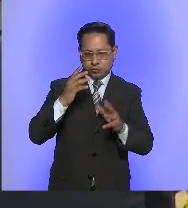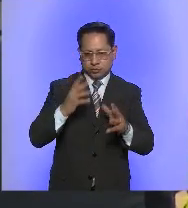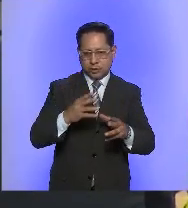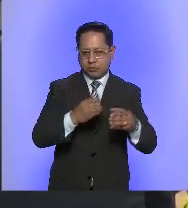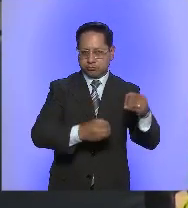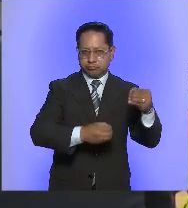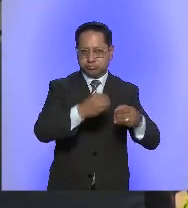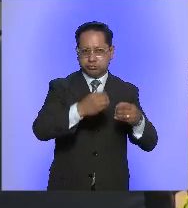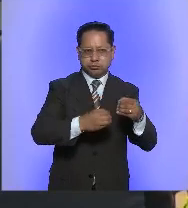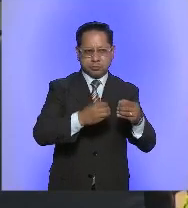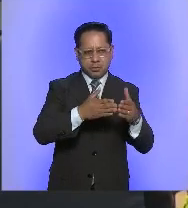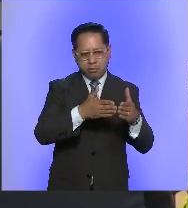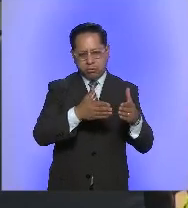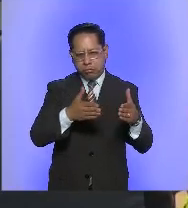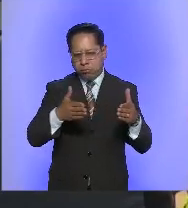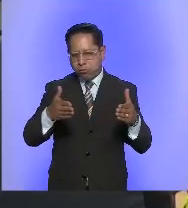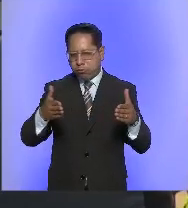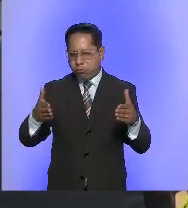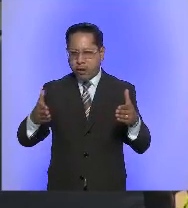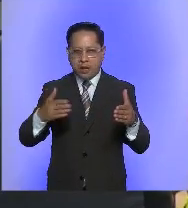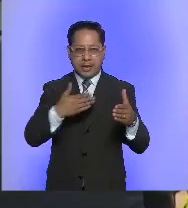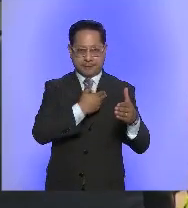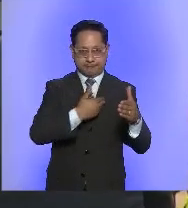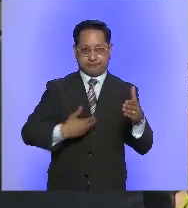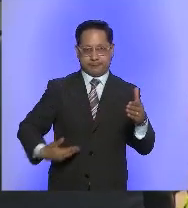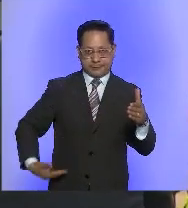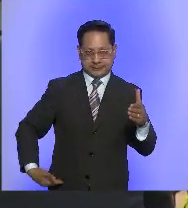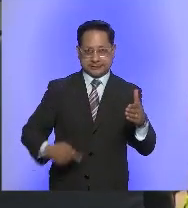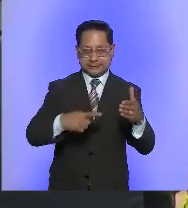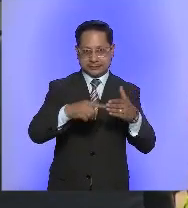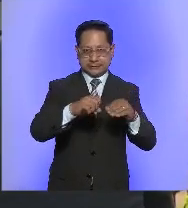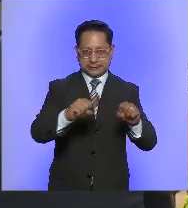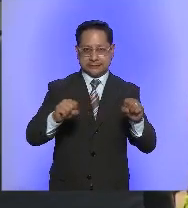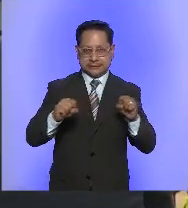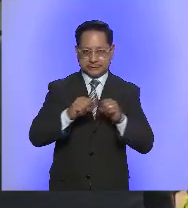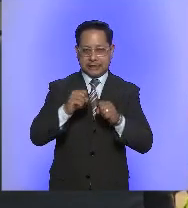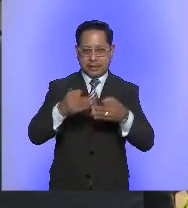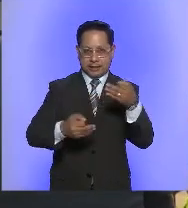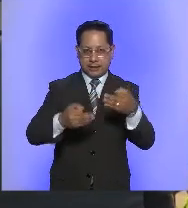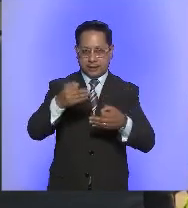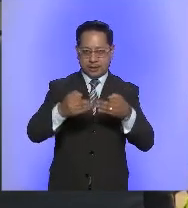la presidencia de la Sala Colegiada del Tribunal Electoral del Estado de Durango.